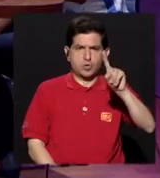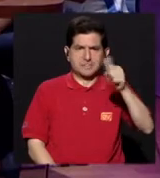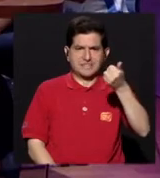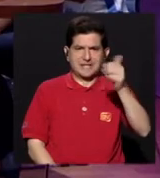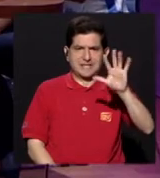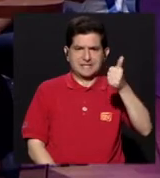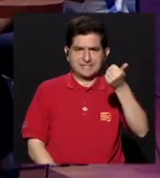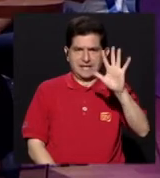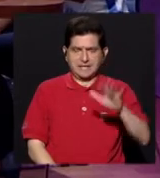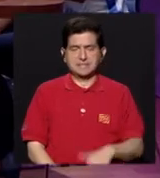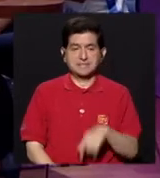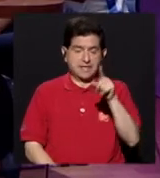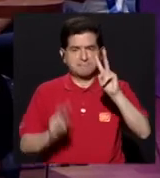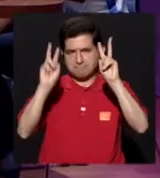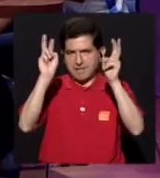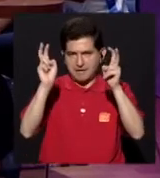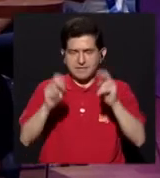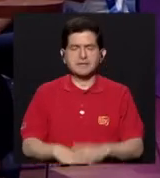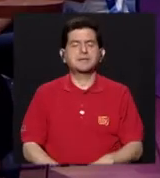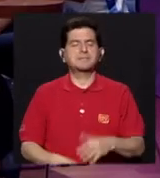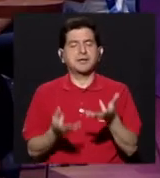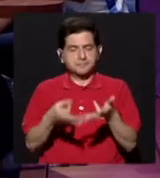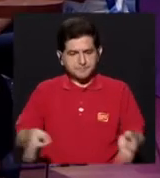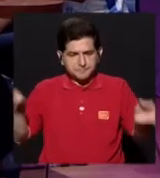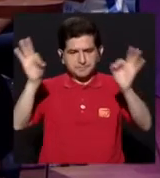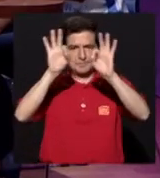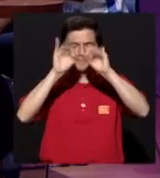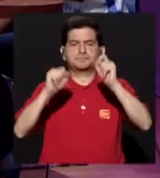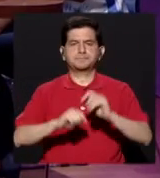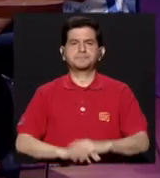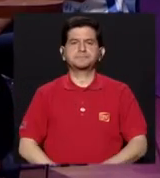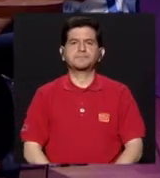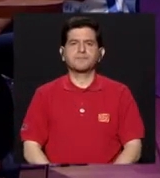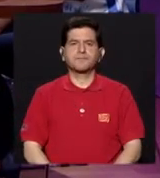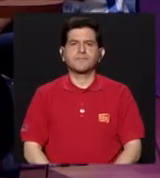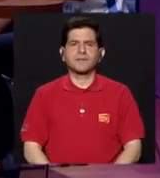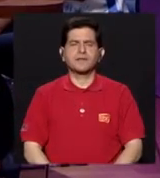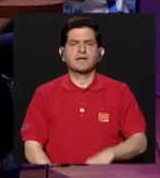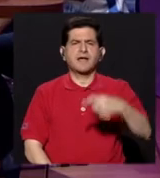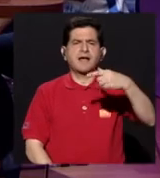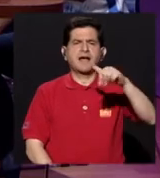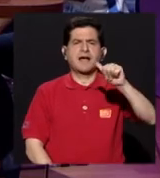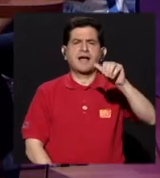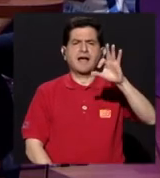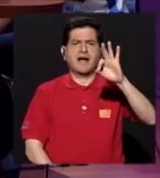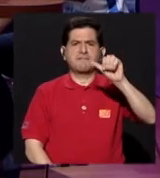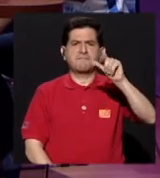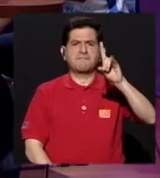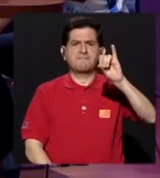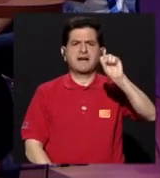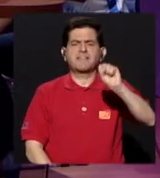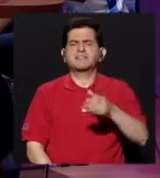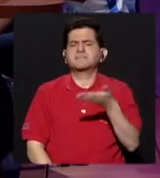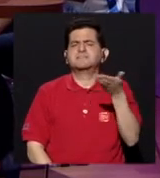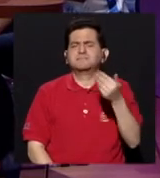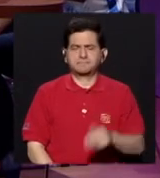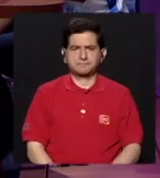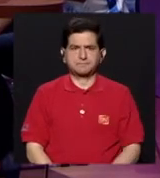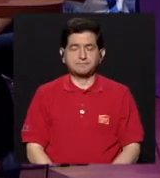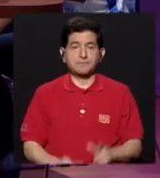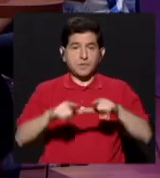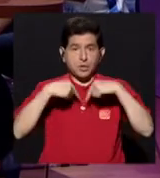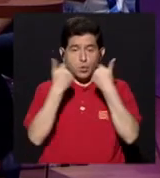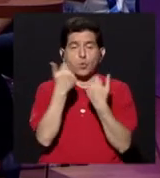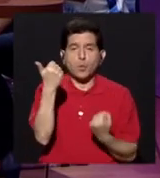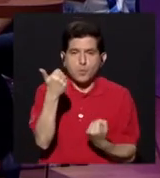1515 sobre este tema tan importante. ¿Qué es GAFADIS? GAFADIS es